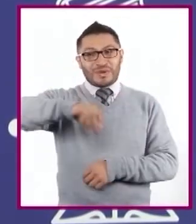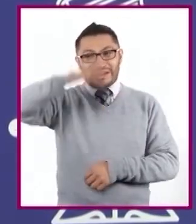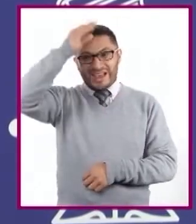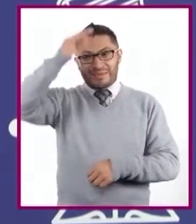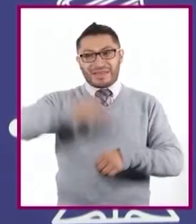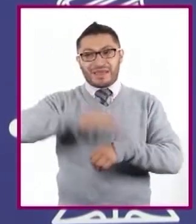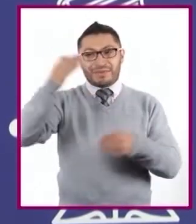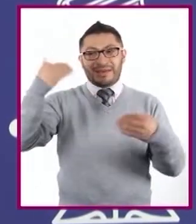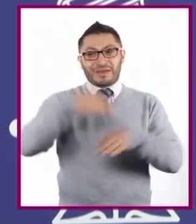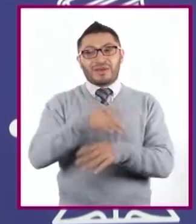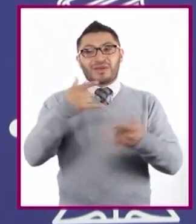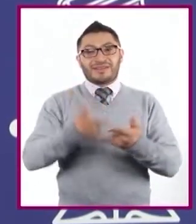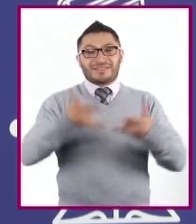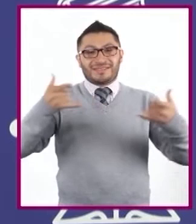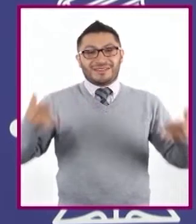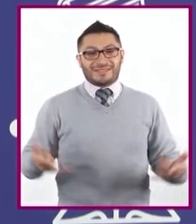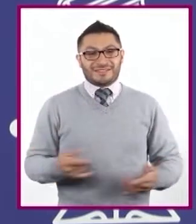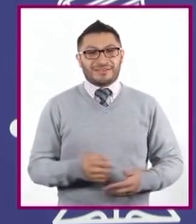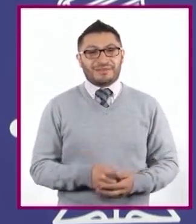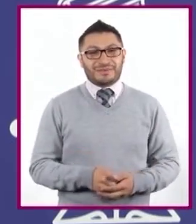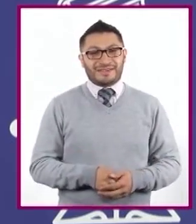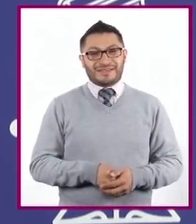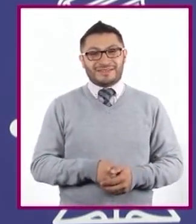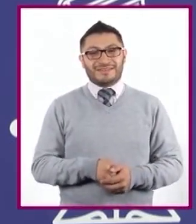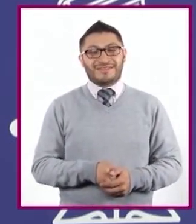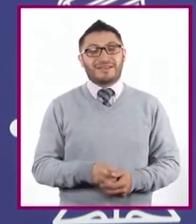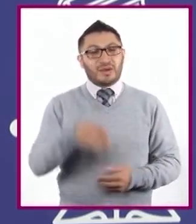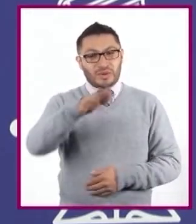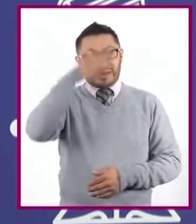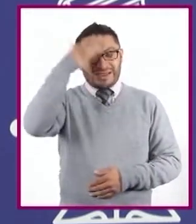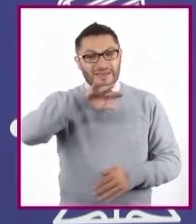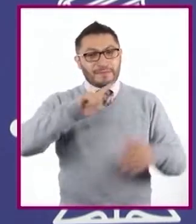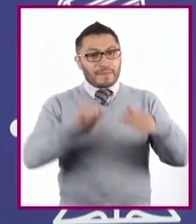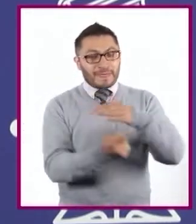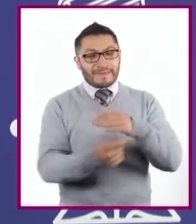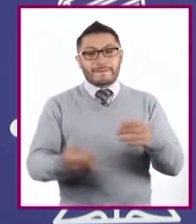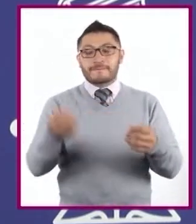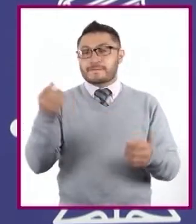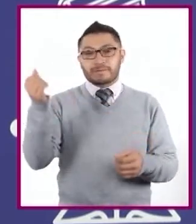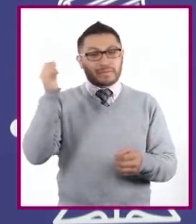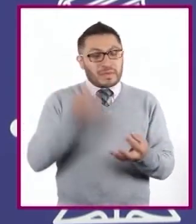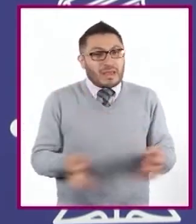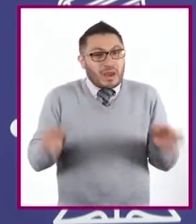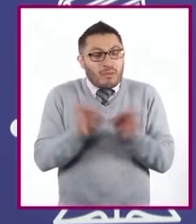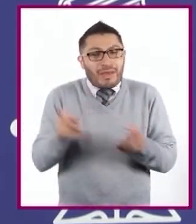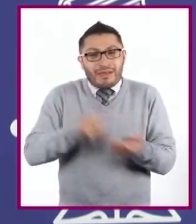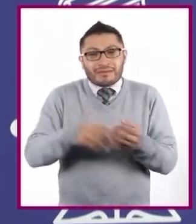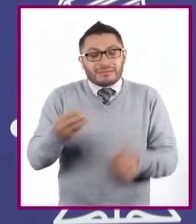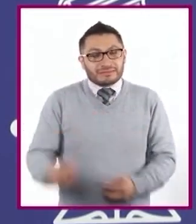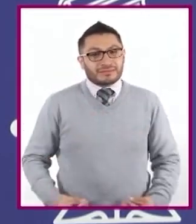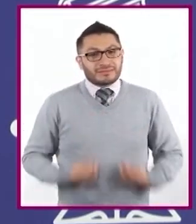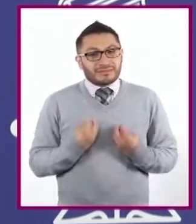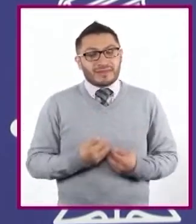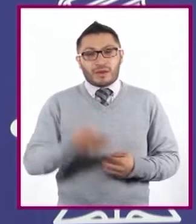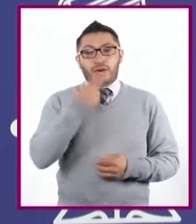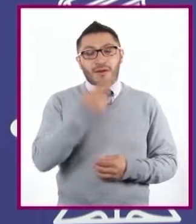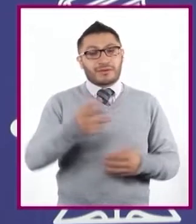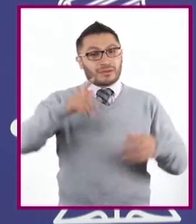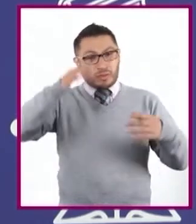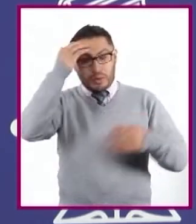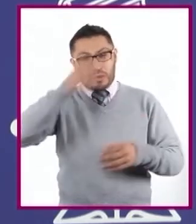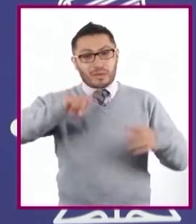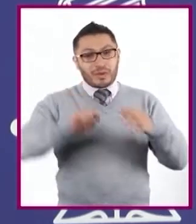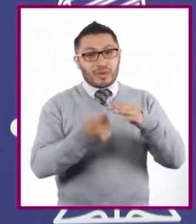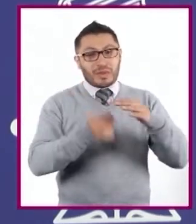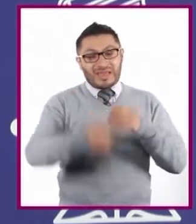nuestra historia. Como saben, la tecnología es una constante en nuestras vidas. Es la aplicación del conocimiento y técnicas que